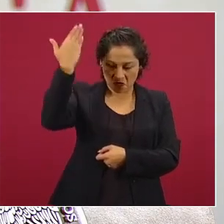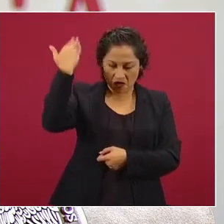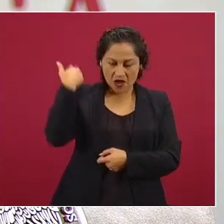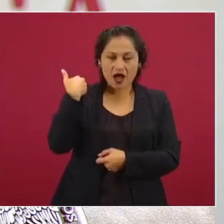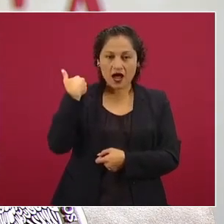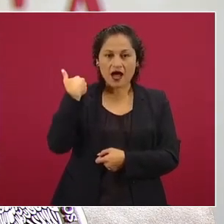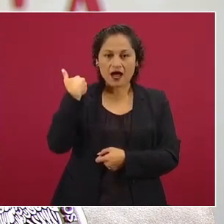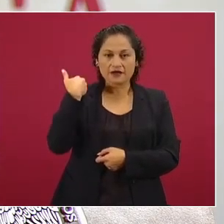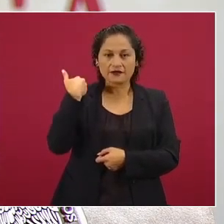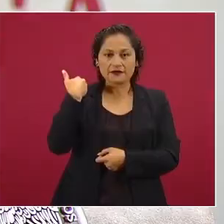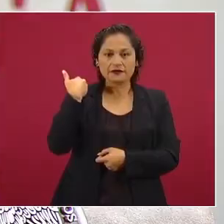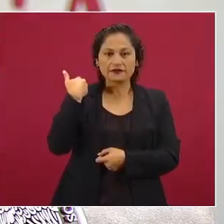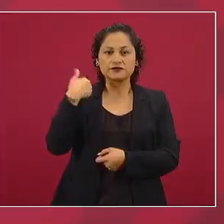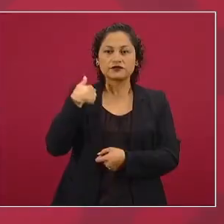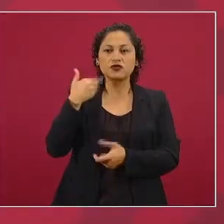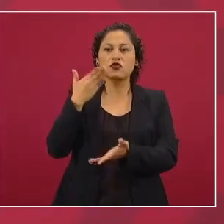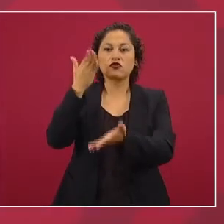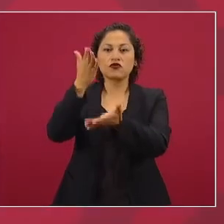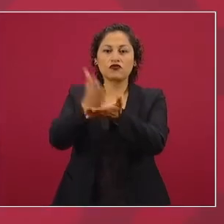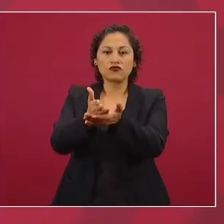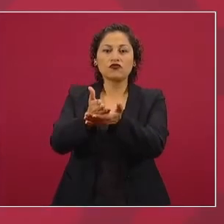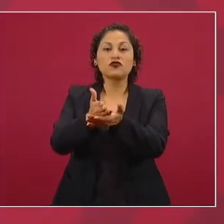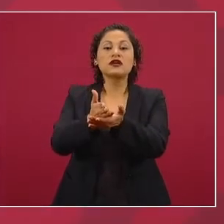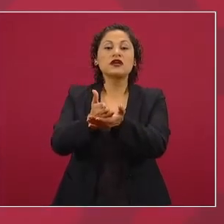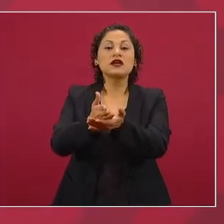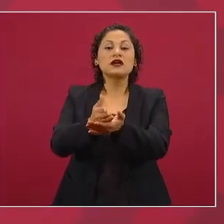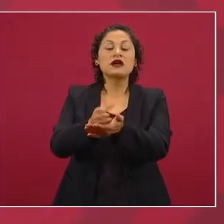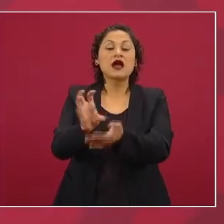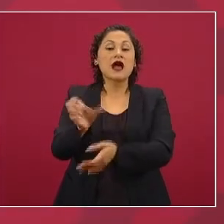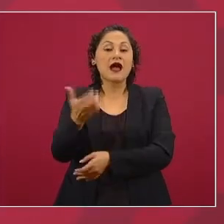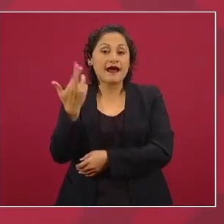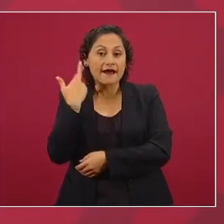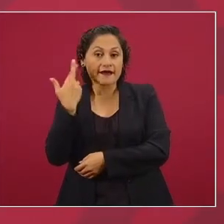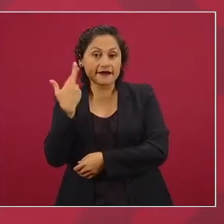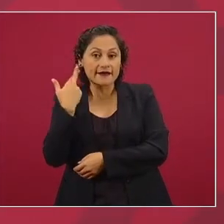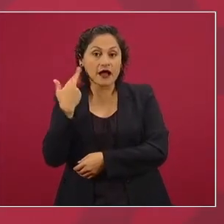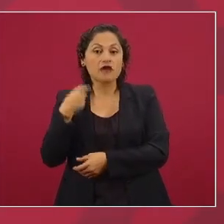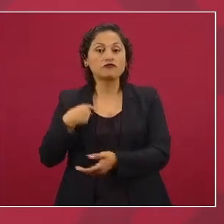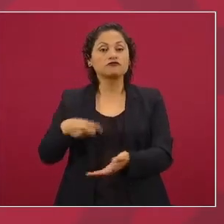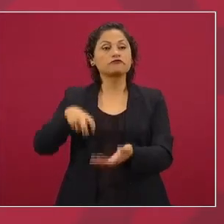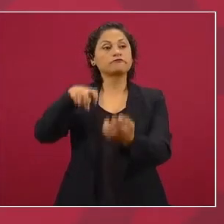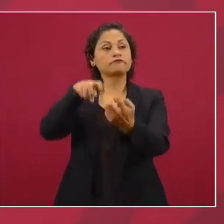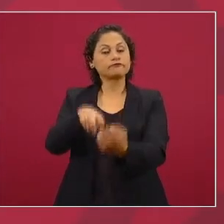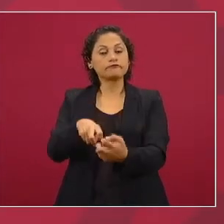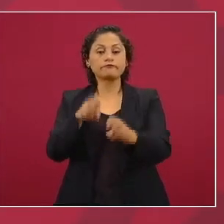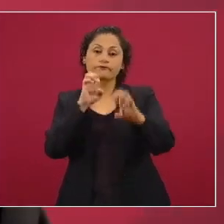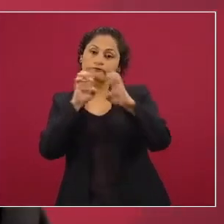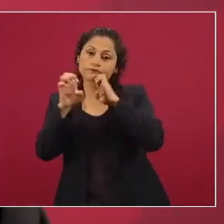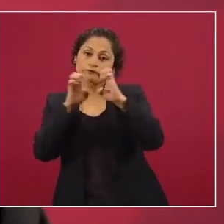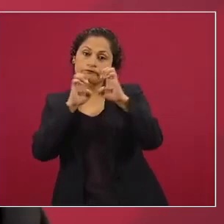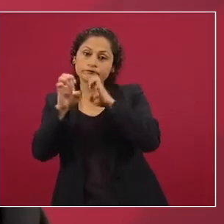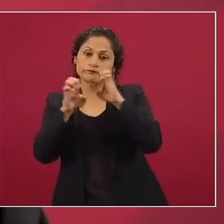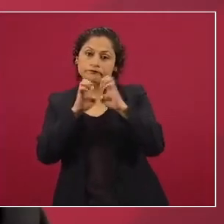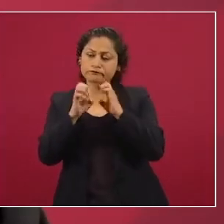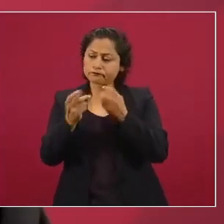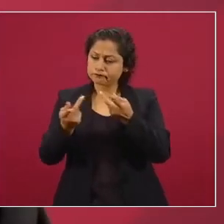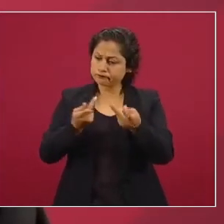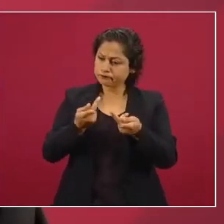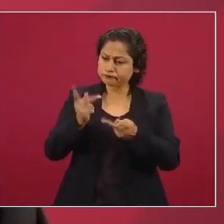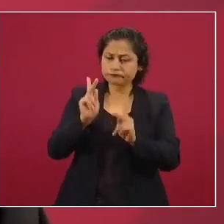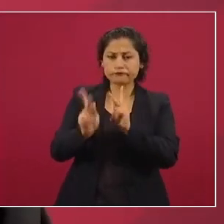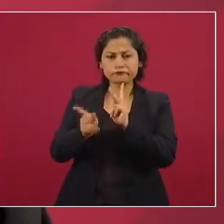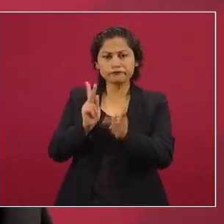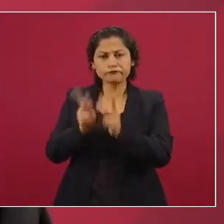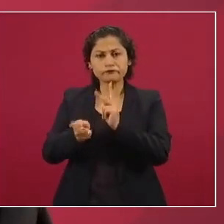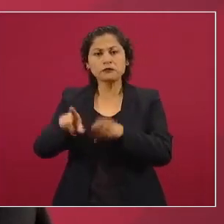aquí en la ciudad y me estaban entrevistando y de repente el dueño habló con el conductor